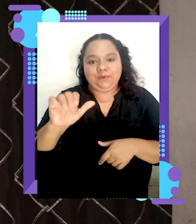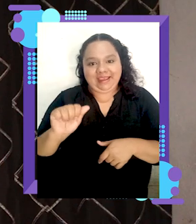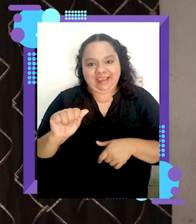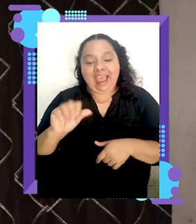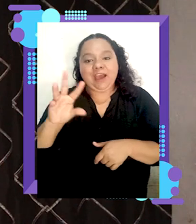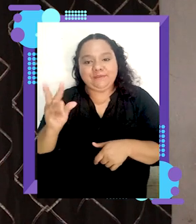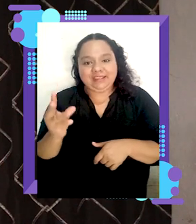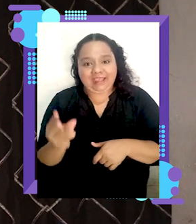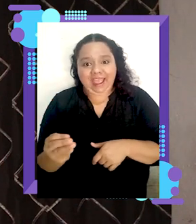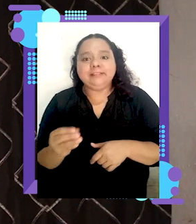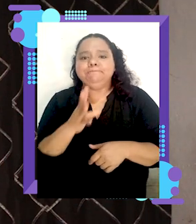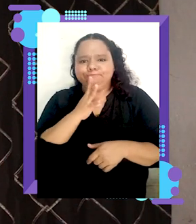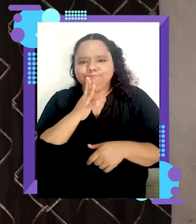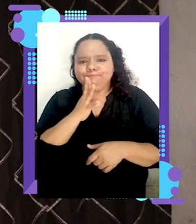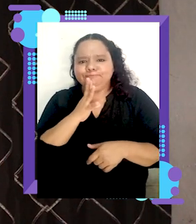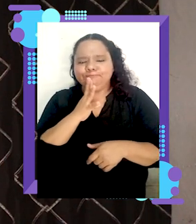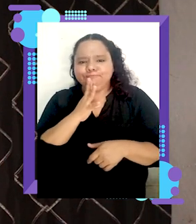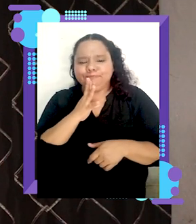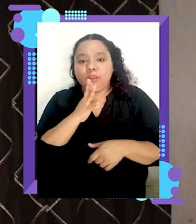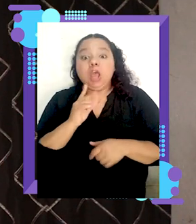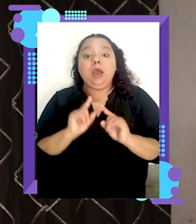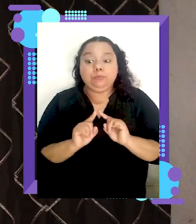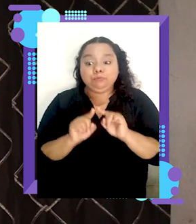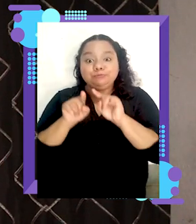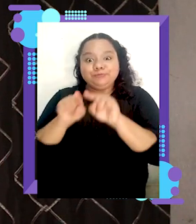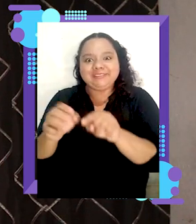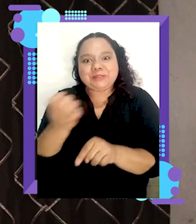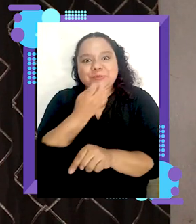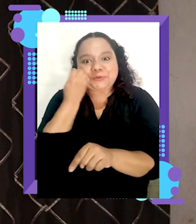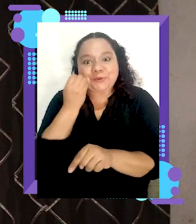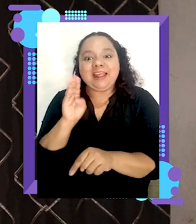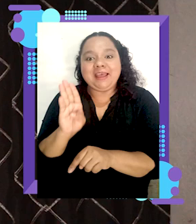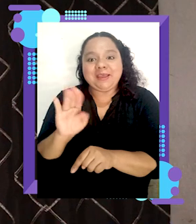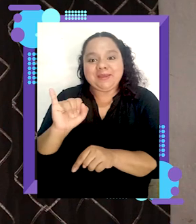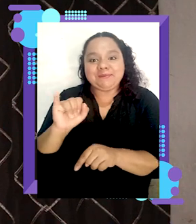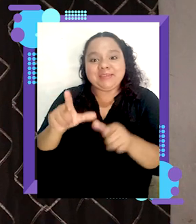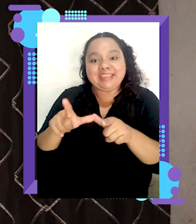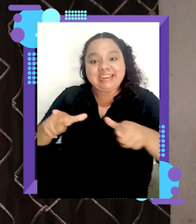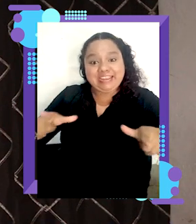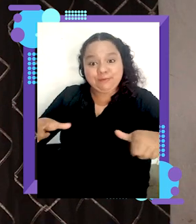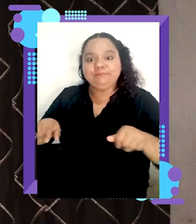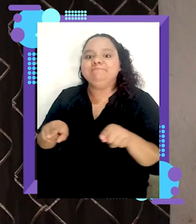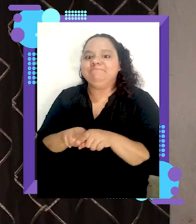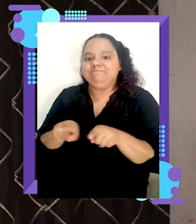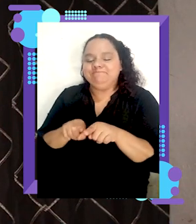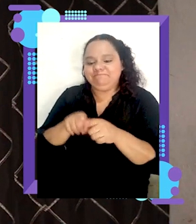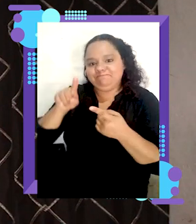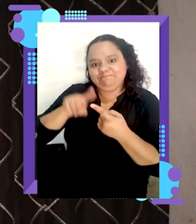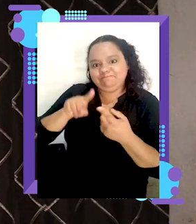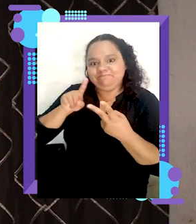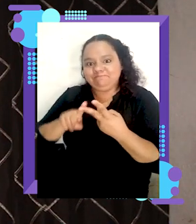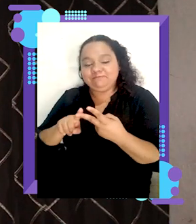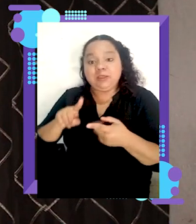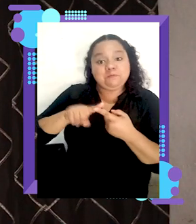siguen manteniendo actualmente. Cuando ellos llegan a la escuela, son efectivos bilingües porque también manejan el garífuna como el